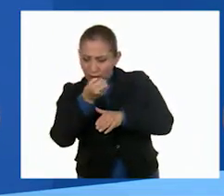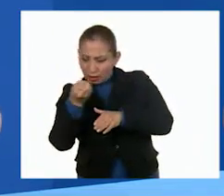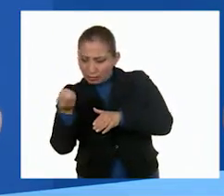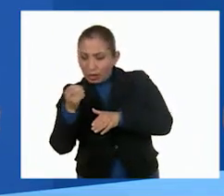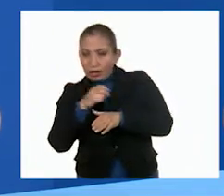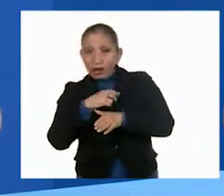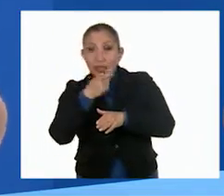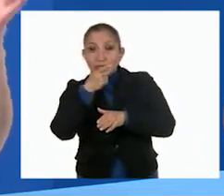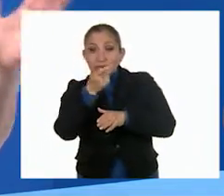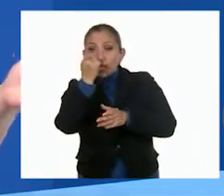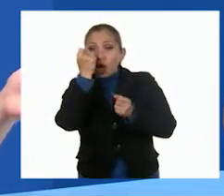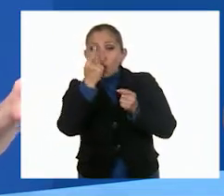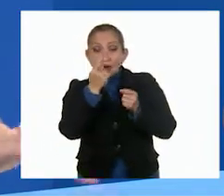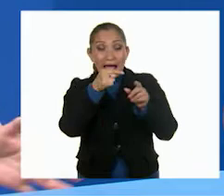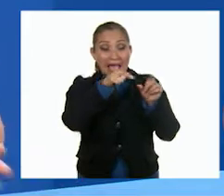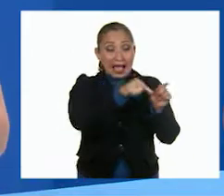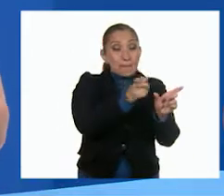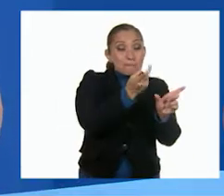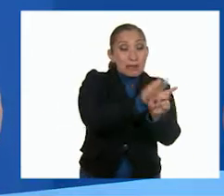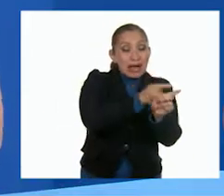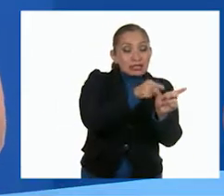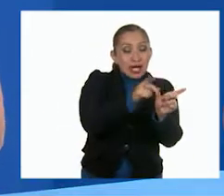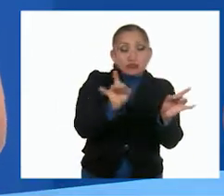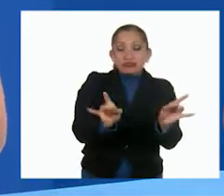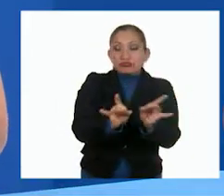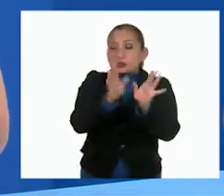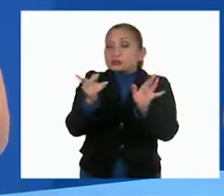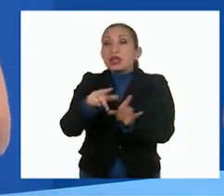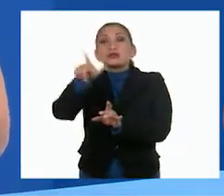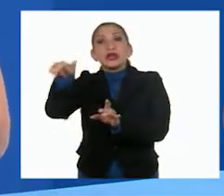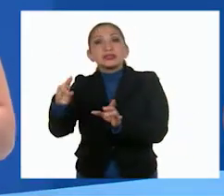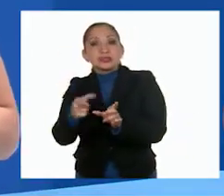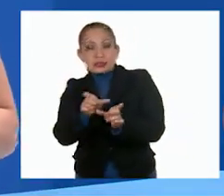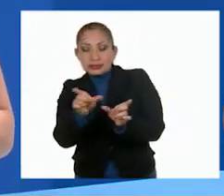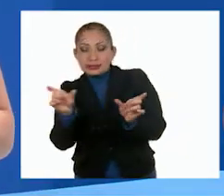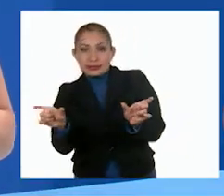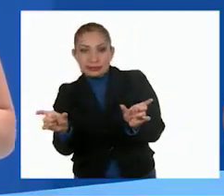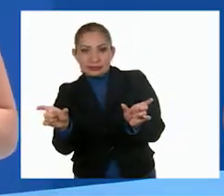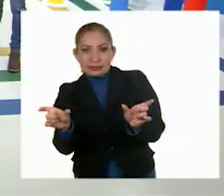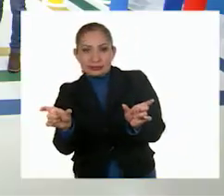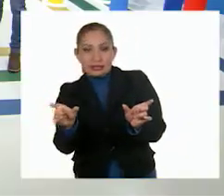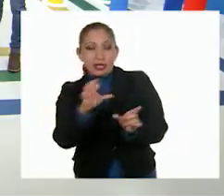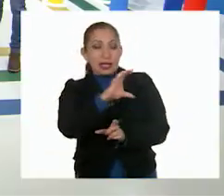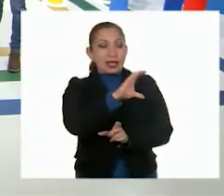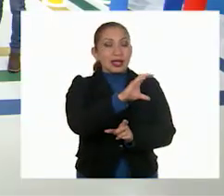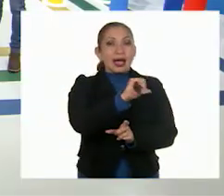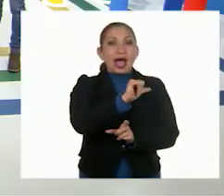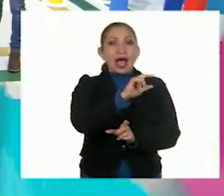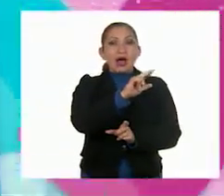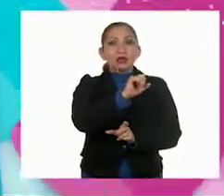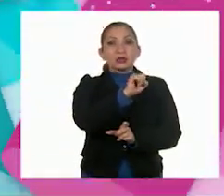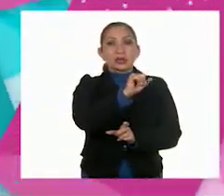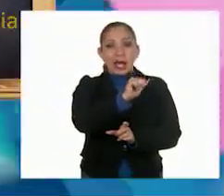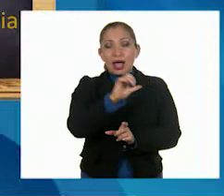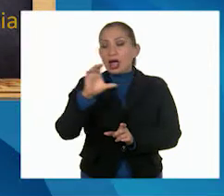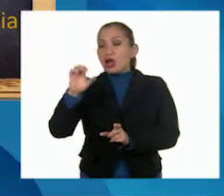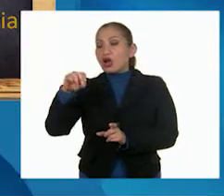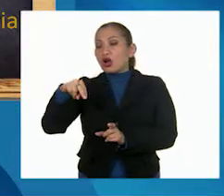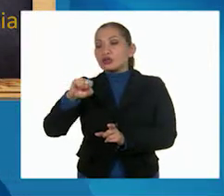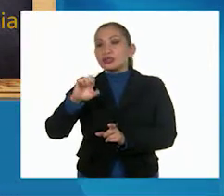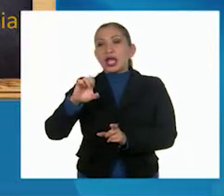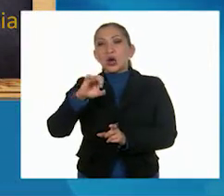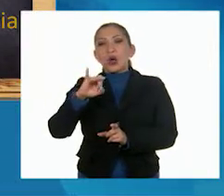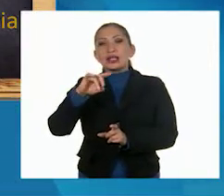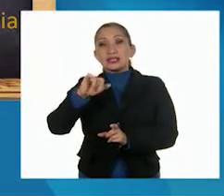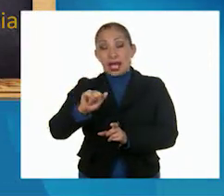pues, mencionan una causa y su consecuencia. Ajá. Uh-huh, exactamente. Okay. Por ejemplo, quien